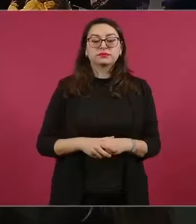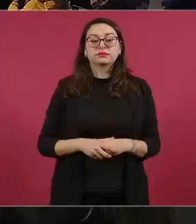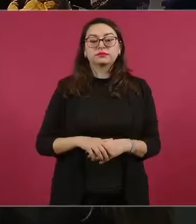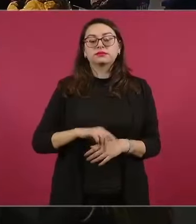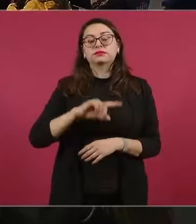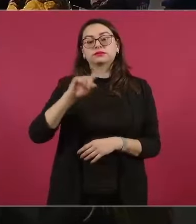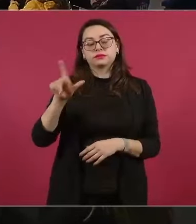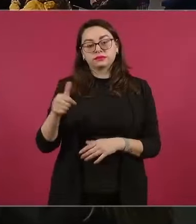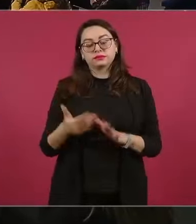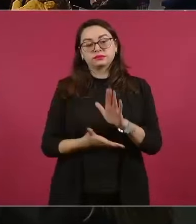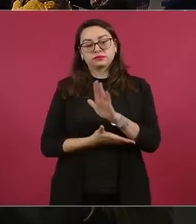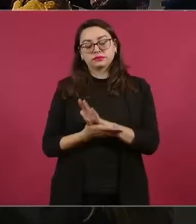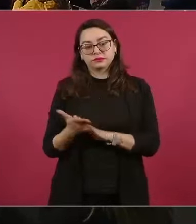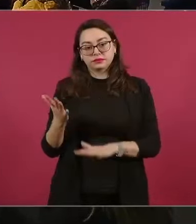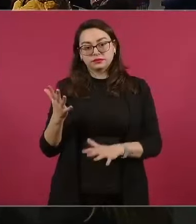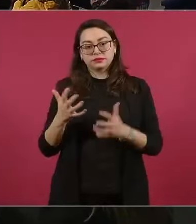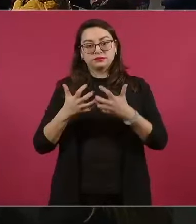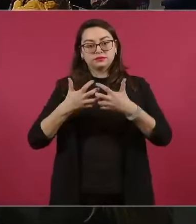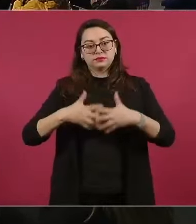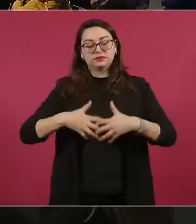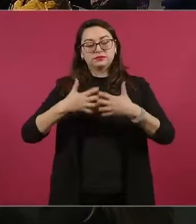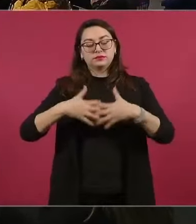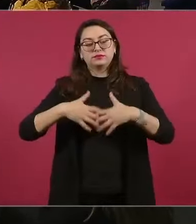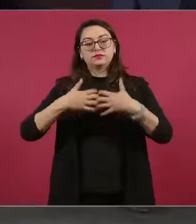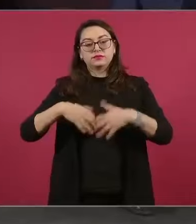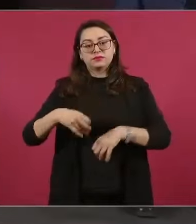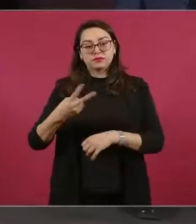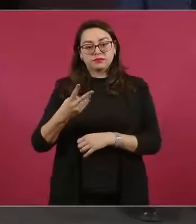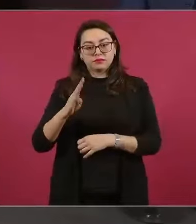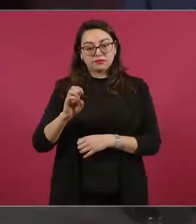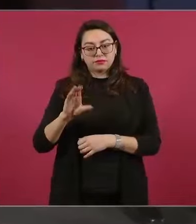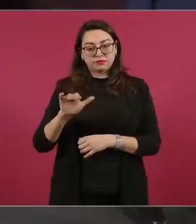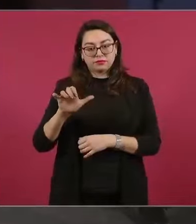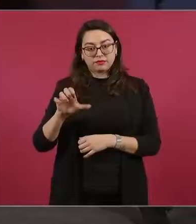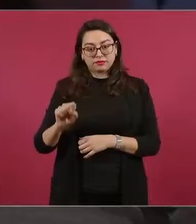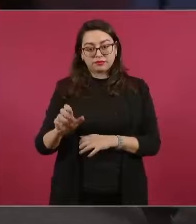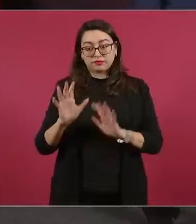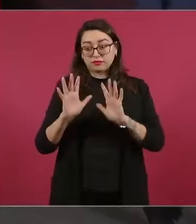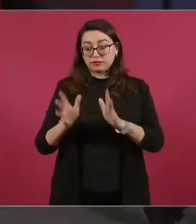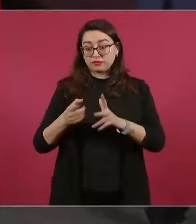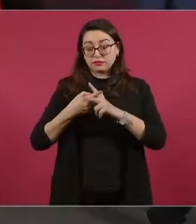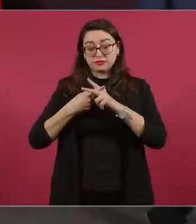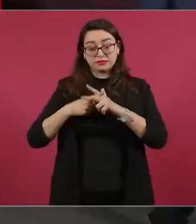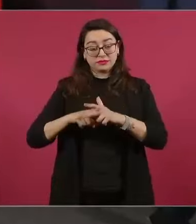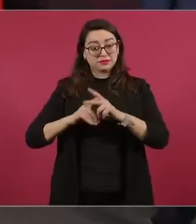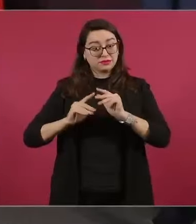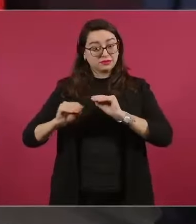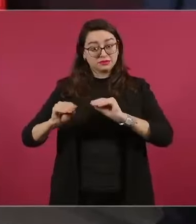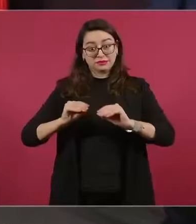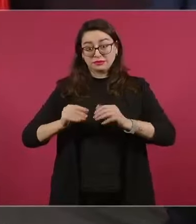La refinería ya está por empezar a producir